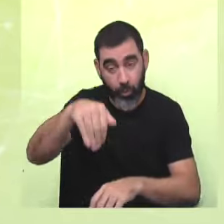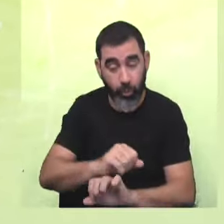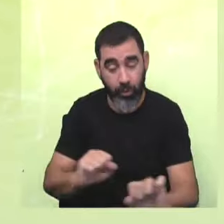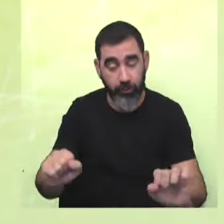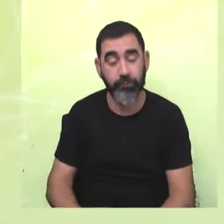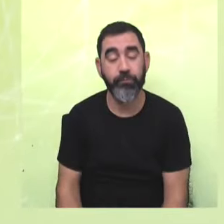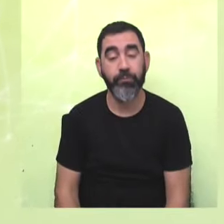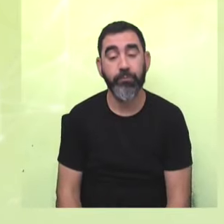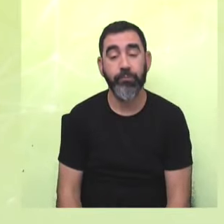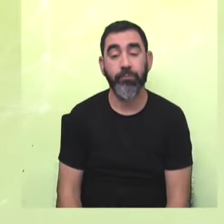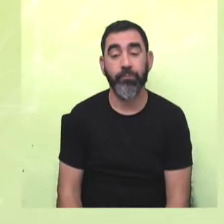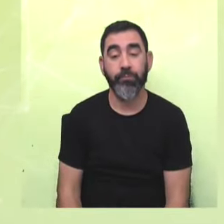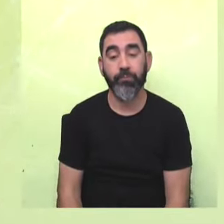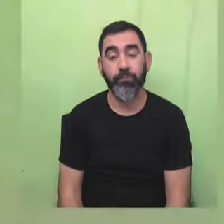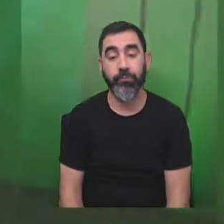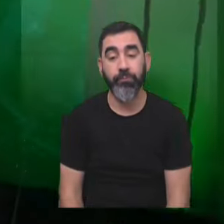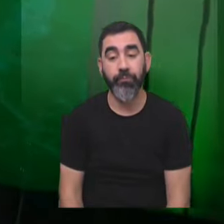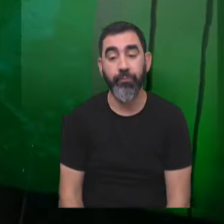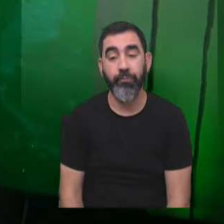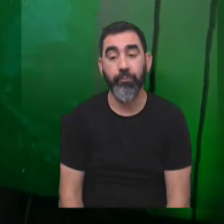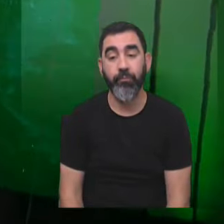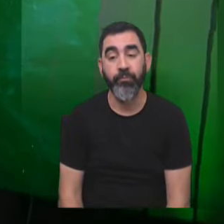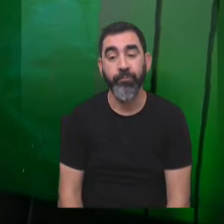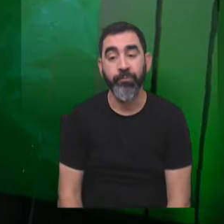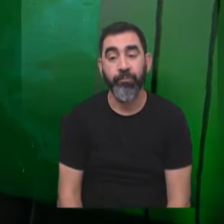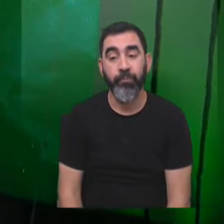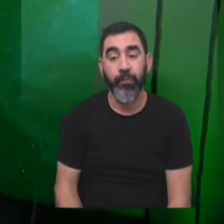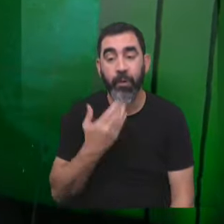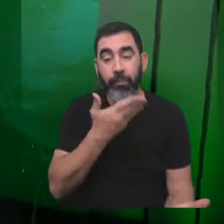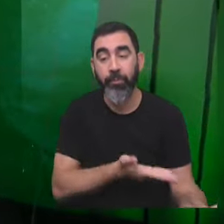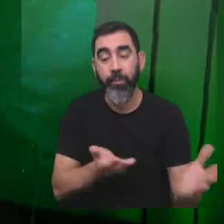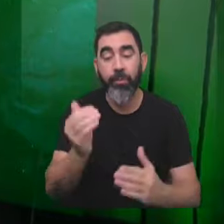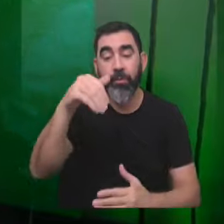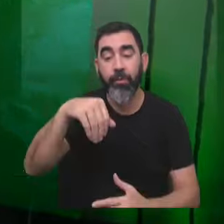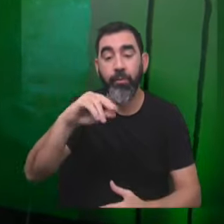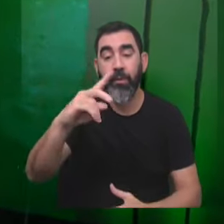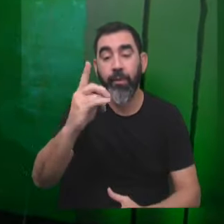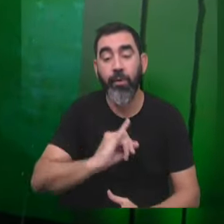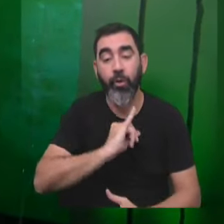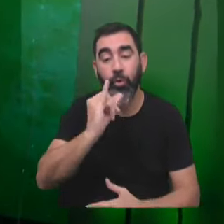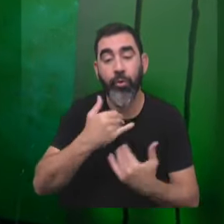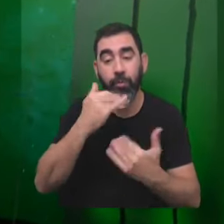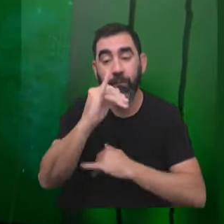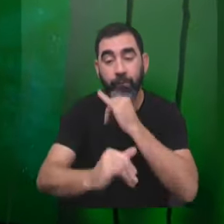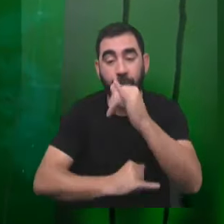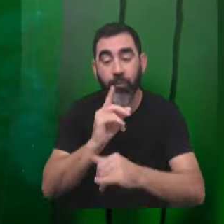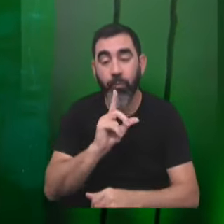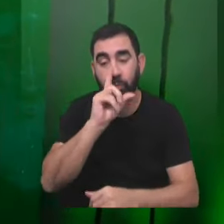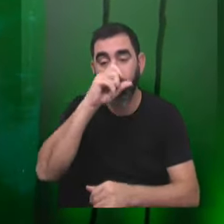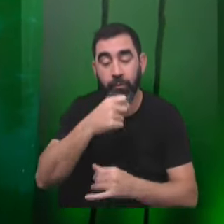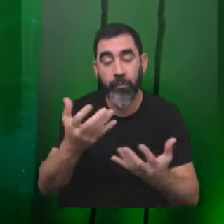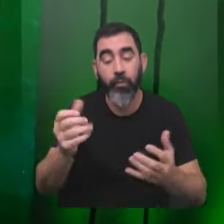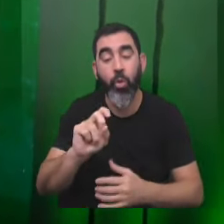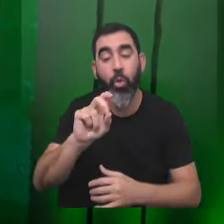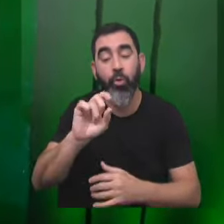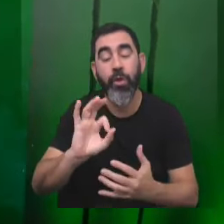la calle Hola Qué tal cómo están bienvenidas Bienvenidos a mbd noticias comenzamos con la información con